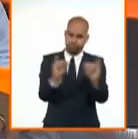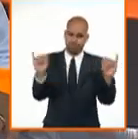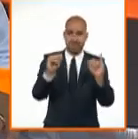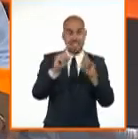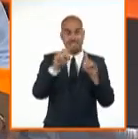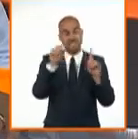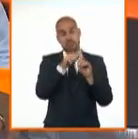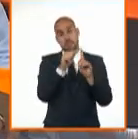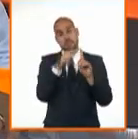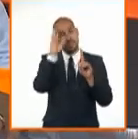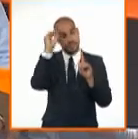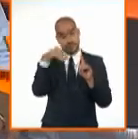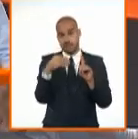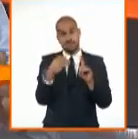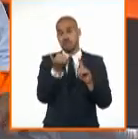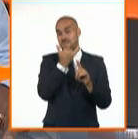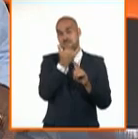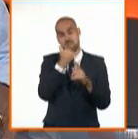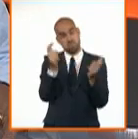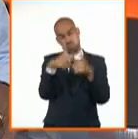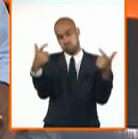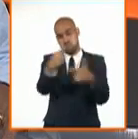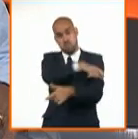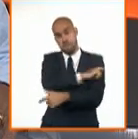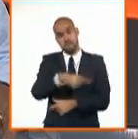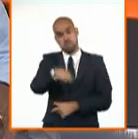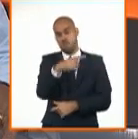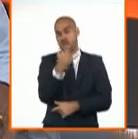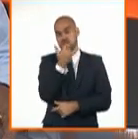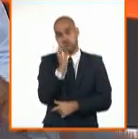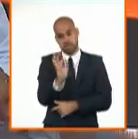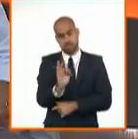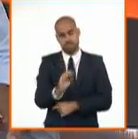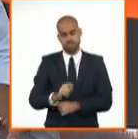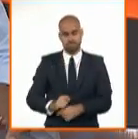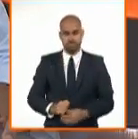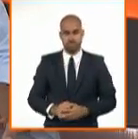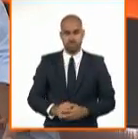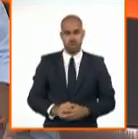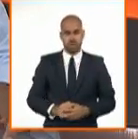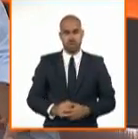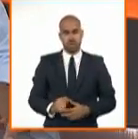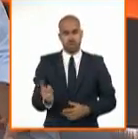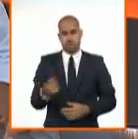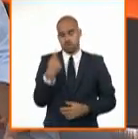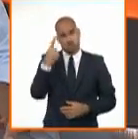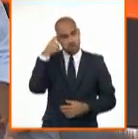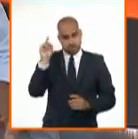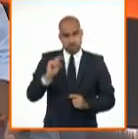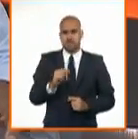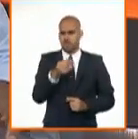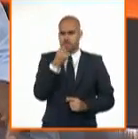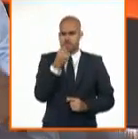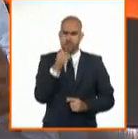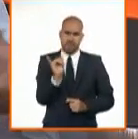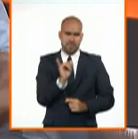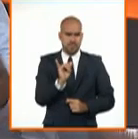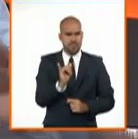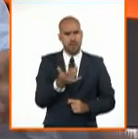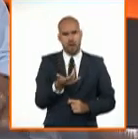más afecta a la vida a nuestro pueblo y la economía vamos a tratar de ser un poquito más